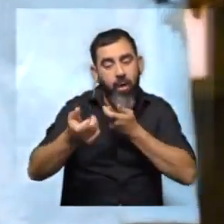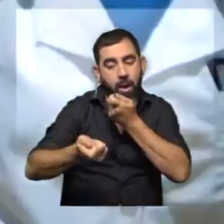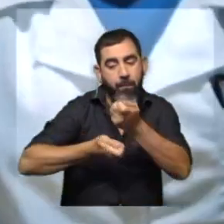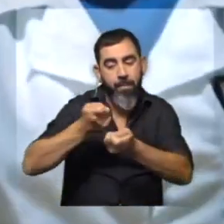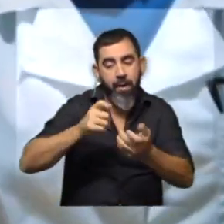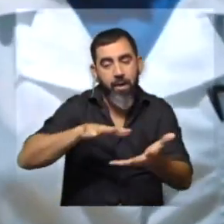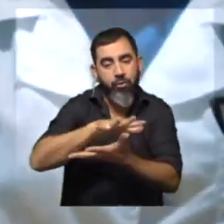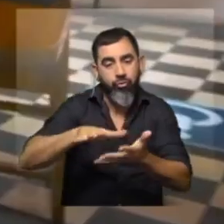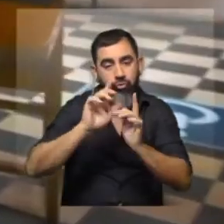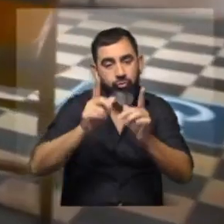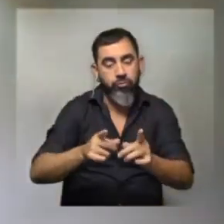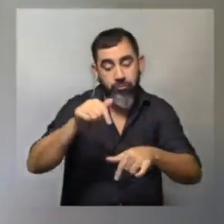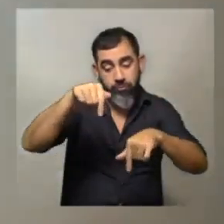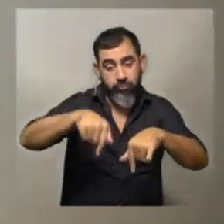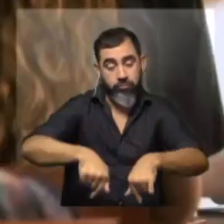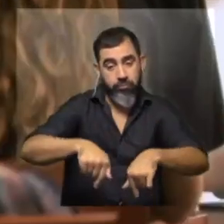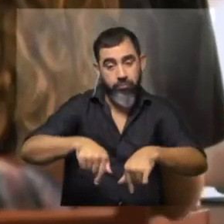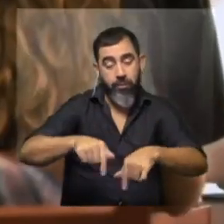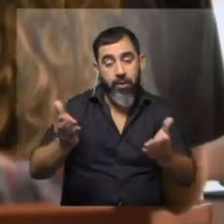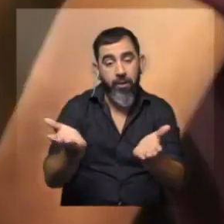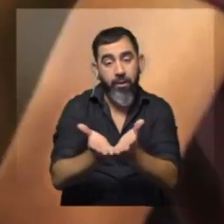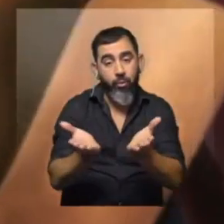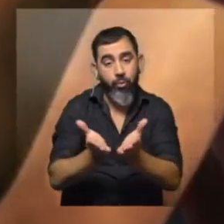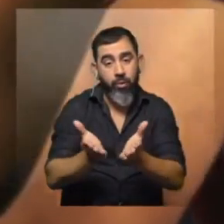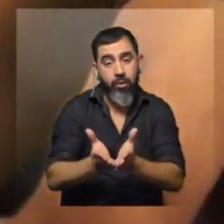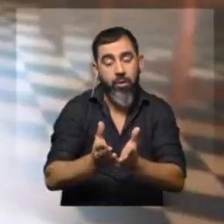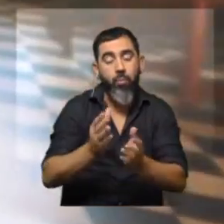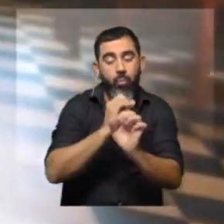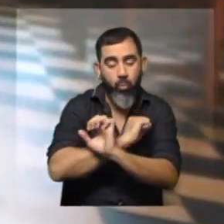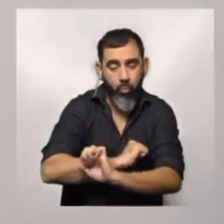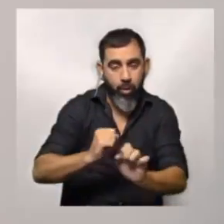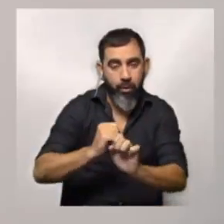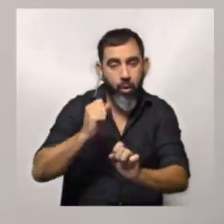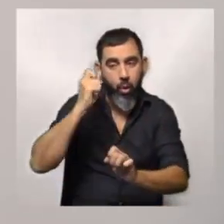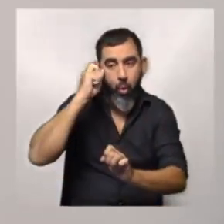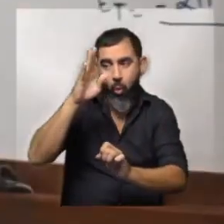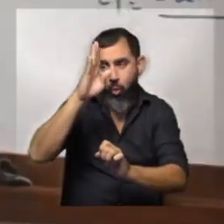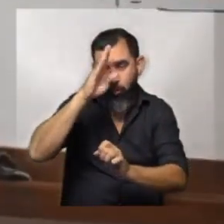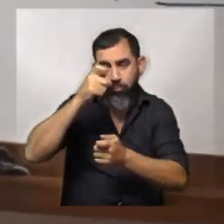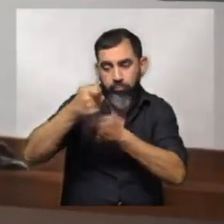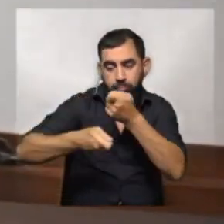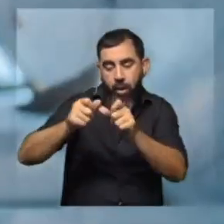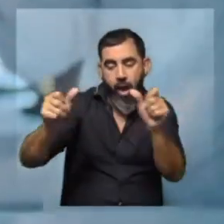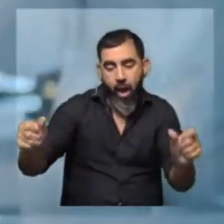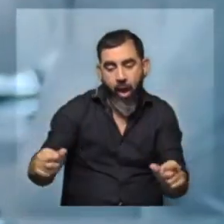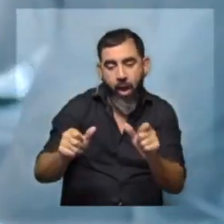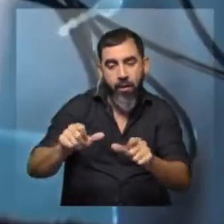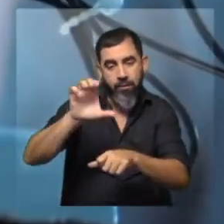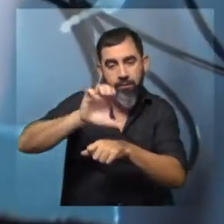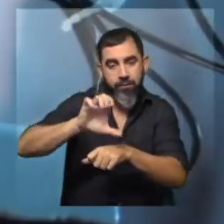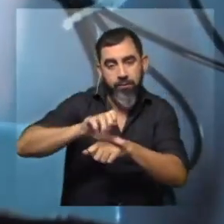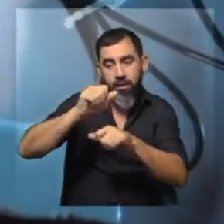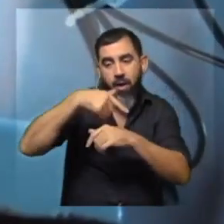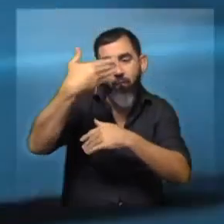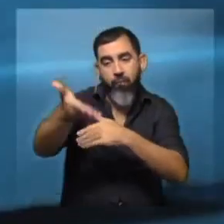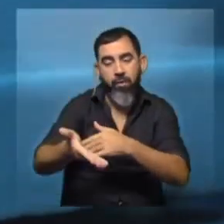medio. Aquí, las y los estudiantes tendrán la oportunidad de aplicar los conocimientos teóricos adquiridos en clase, mediante la